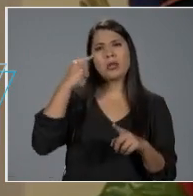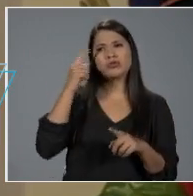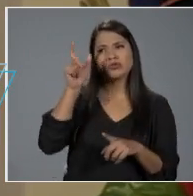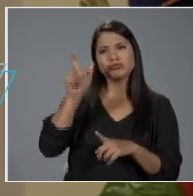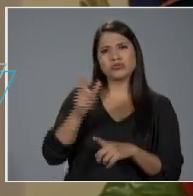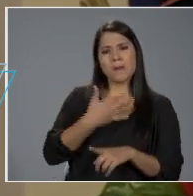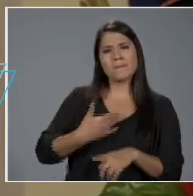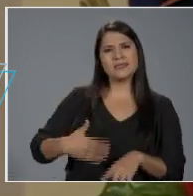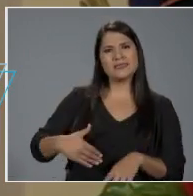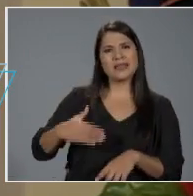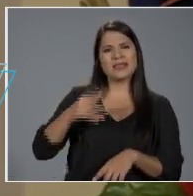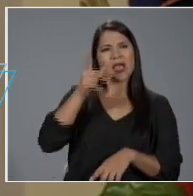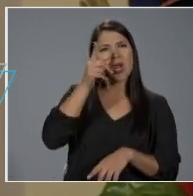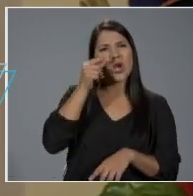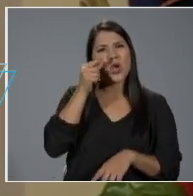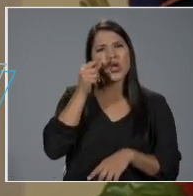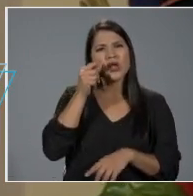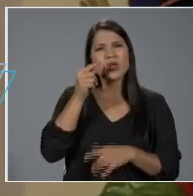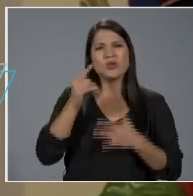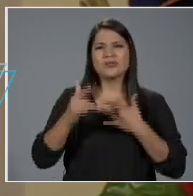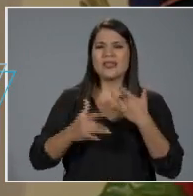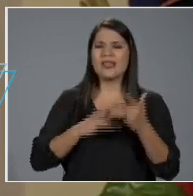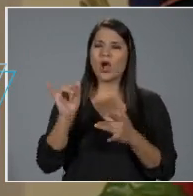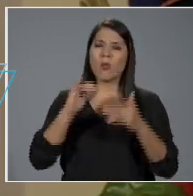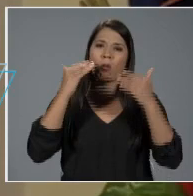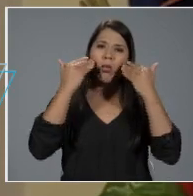Luis Guillermo al final como con desgano.